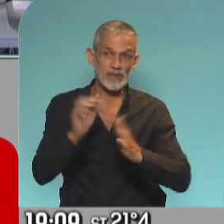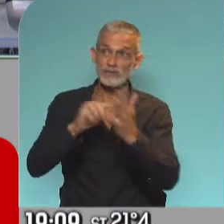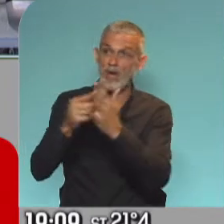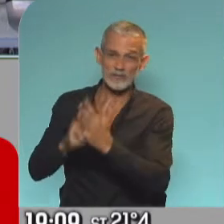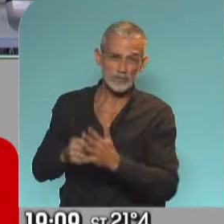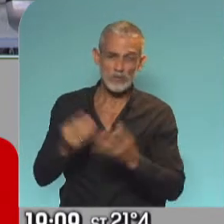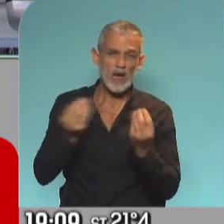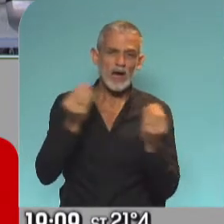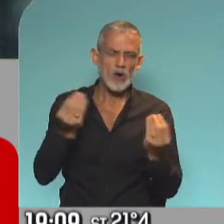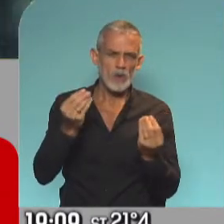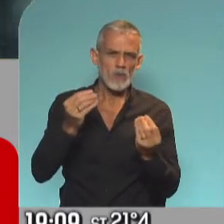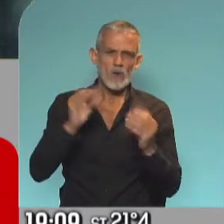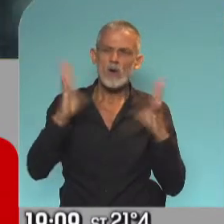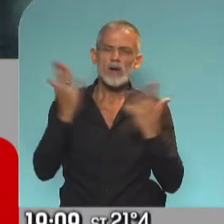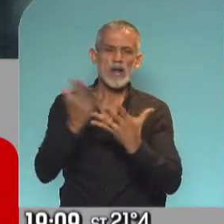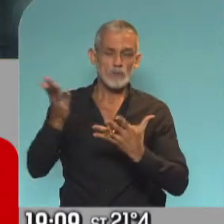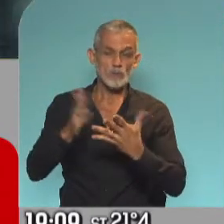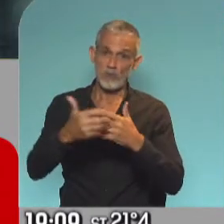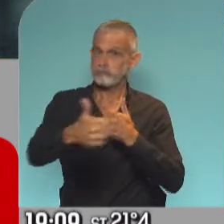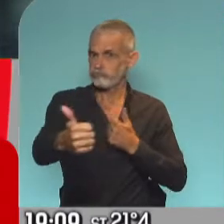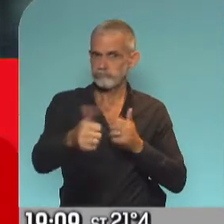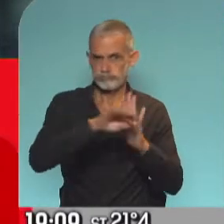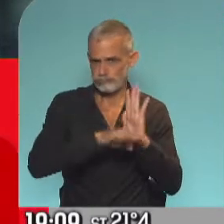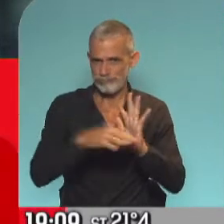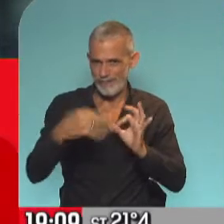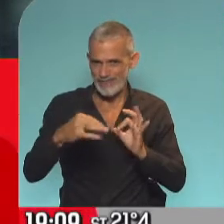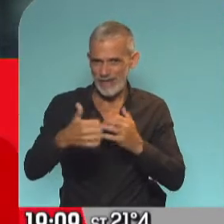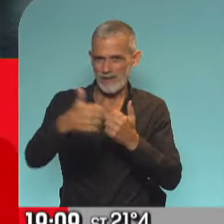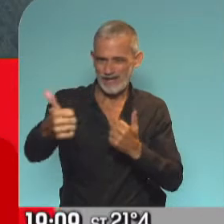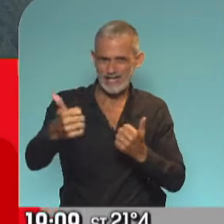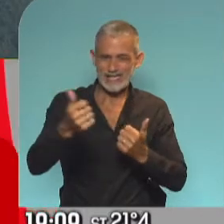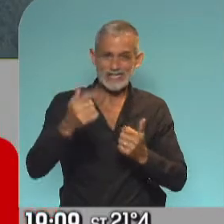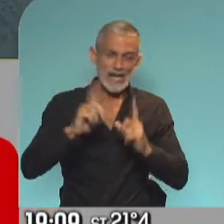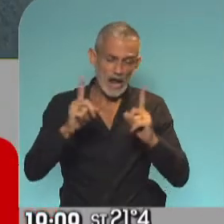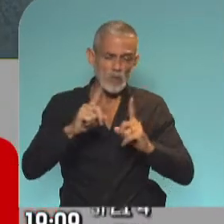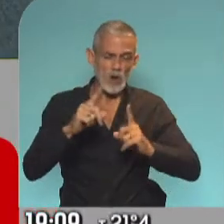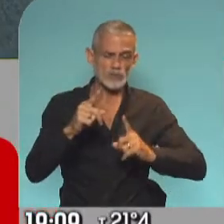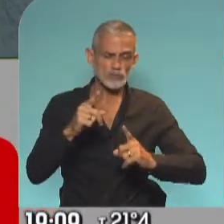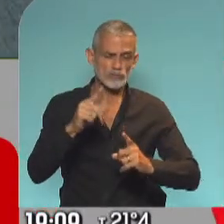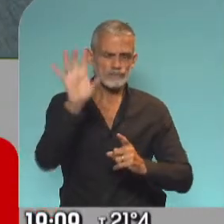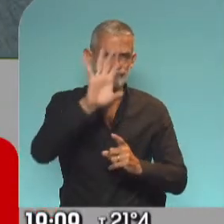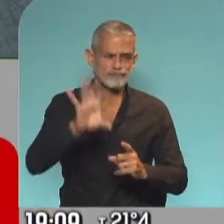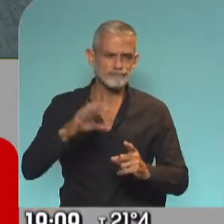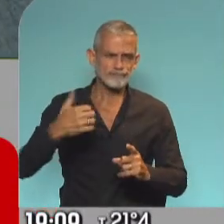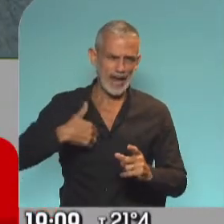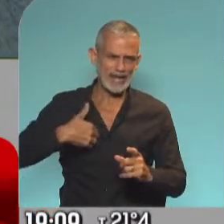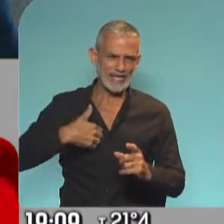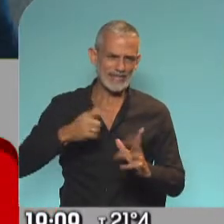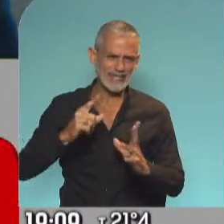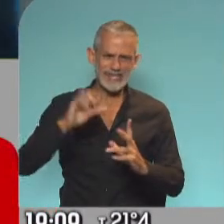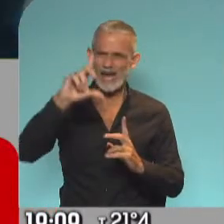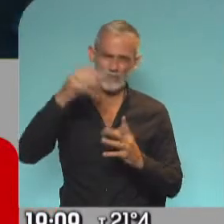ciudades los protocolos que implican distanciamiento social. En algunas regiones de nuestro país, que es un país diverso, extenso, con